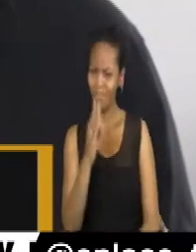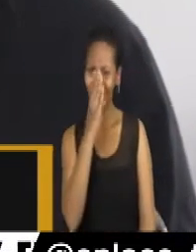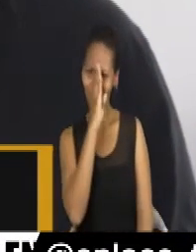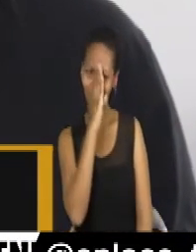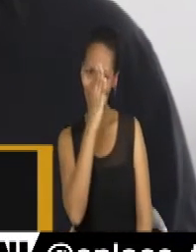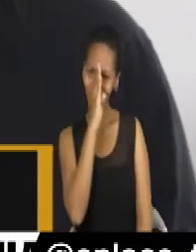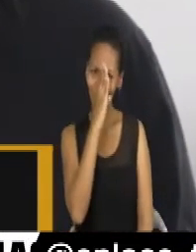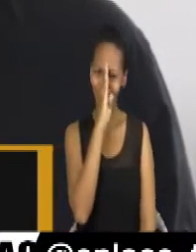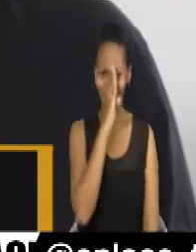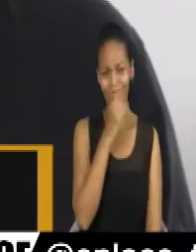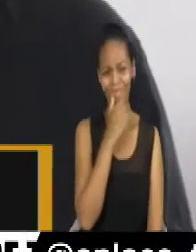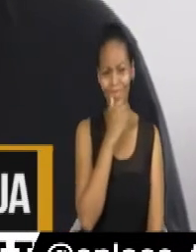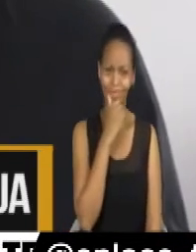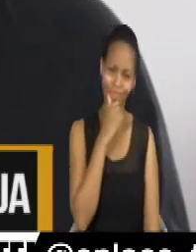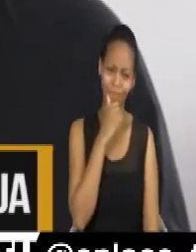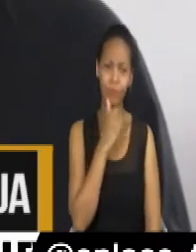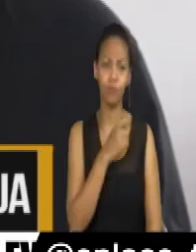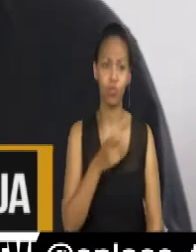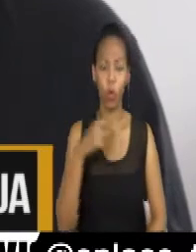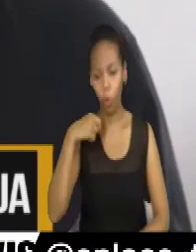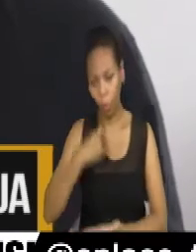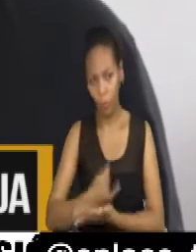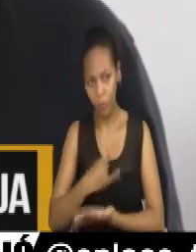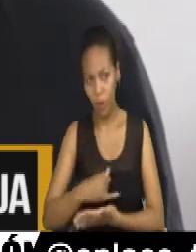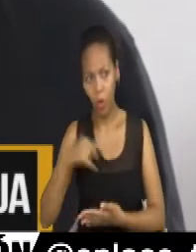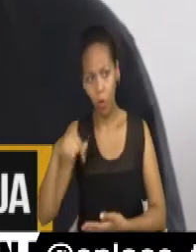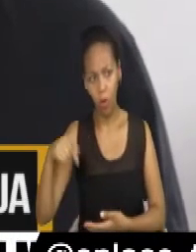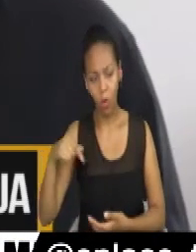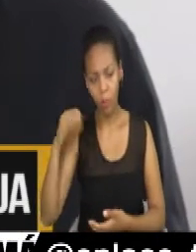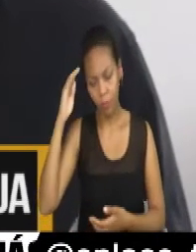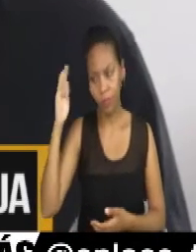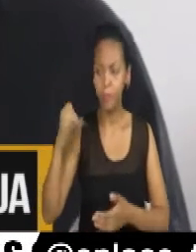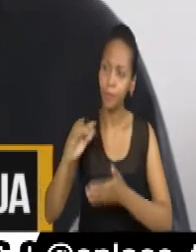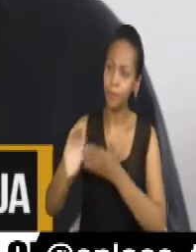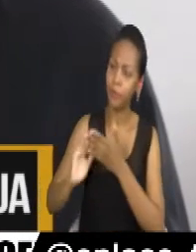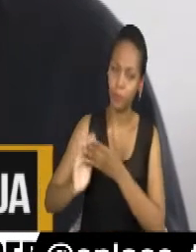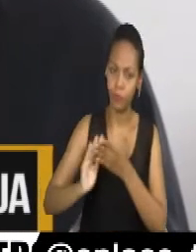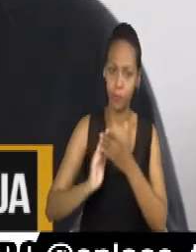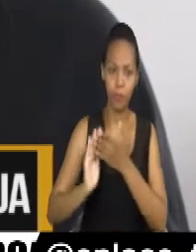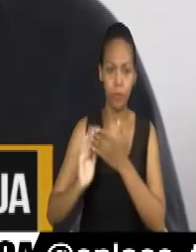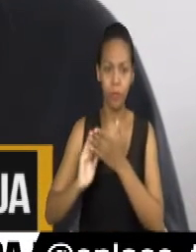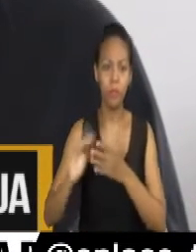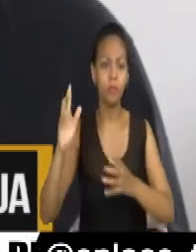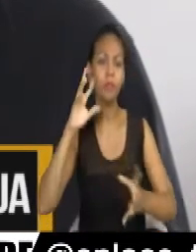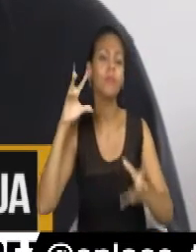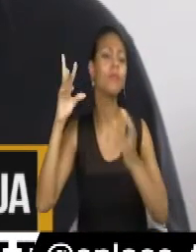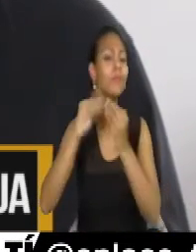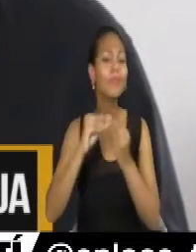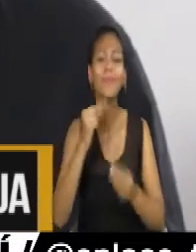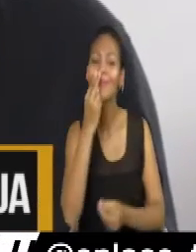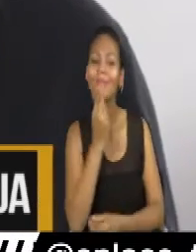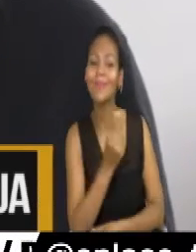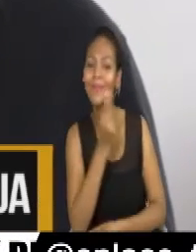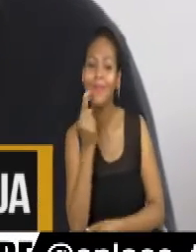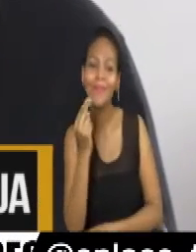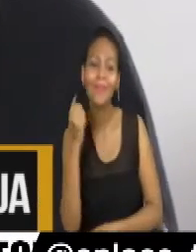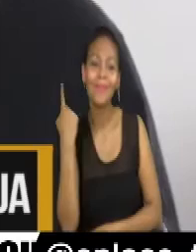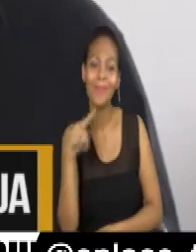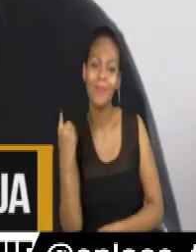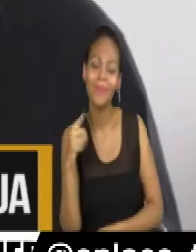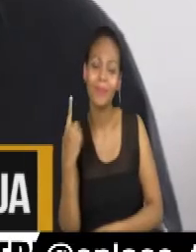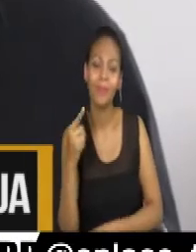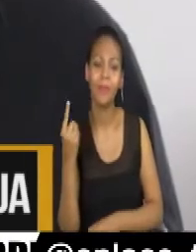este comité, el cual se celebra hoy en la policía, y el compromiso es finalmente, entre otras